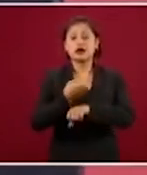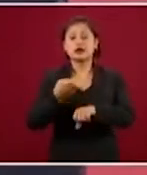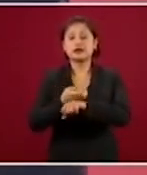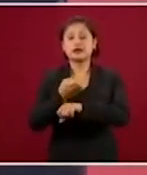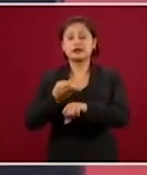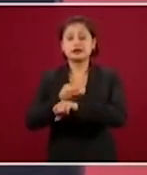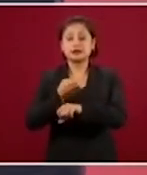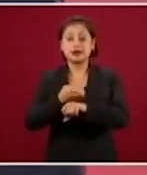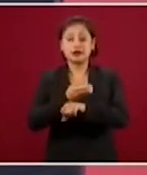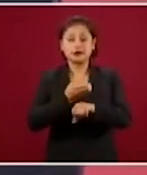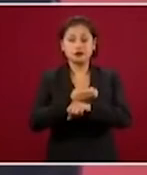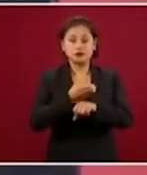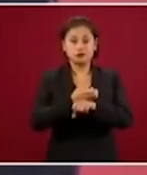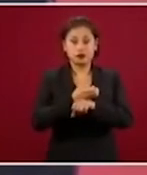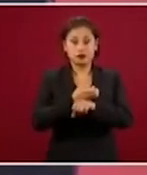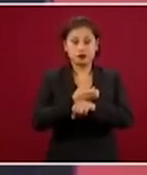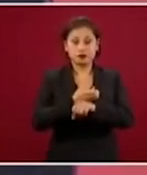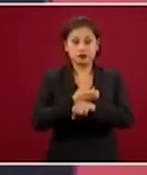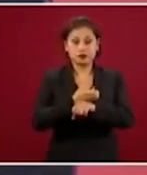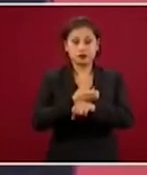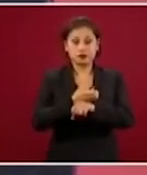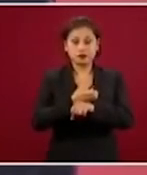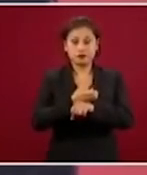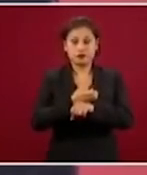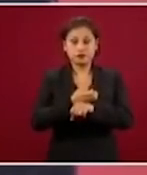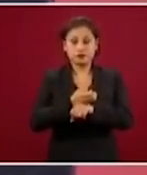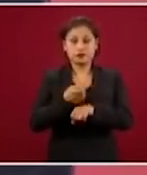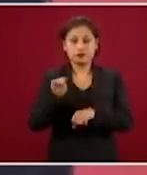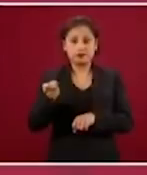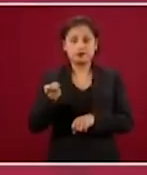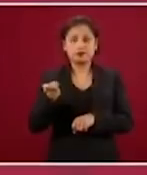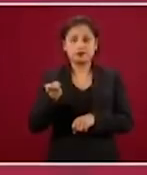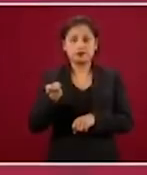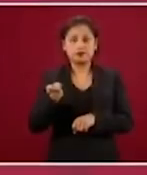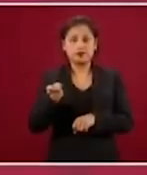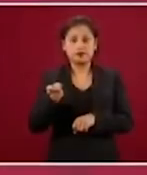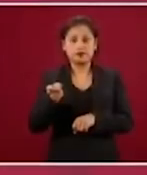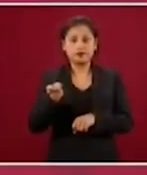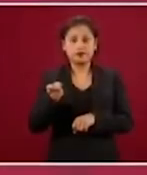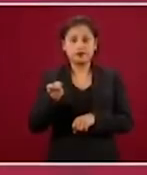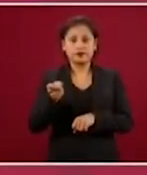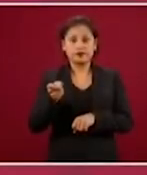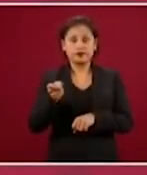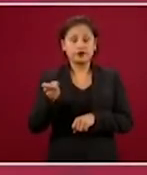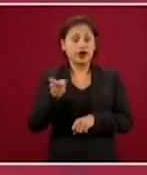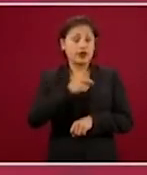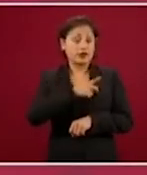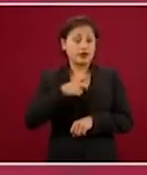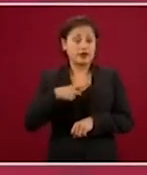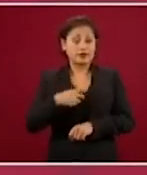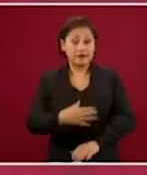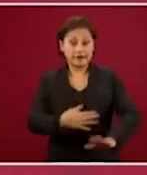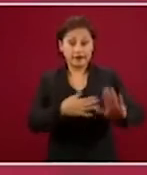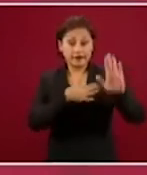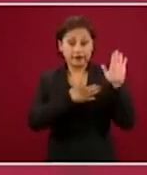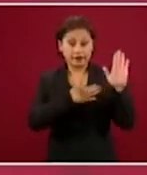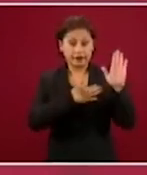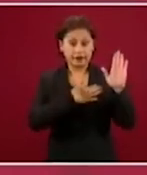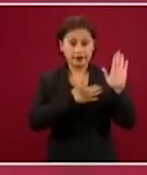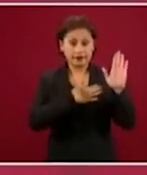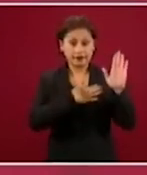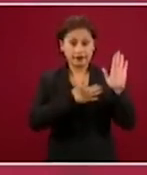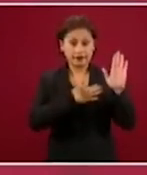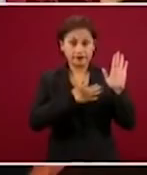la población abierta, que no se cobre, que no haya cuotas de